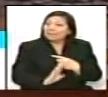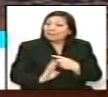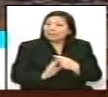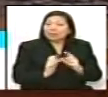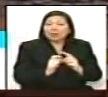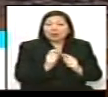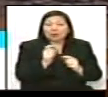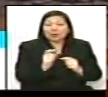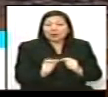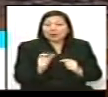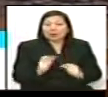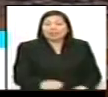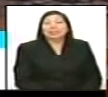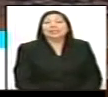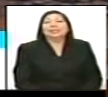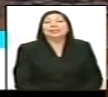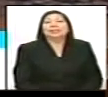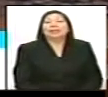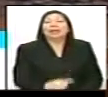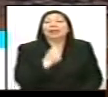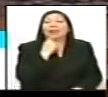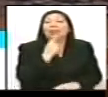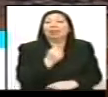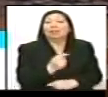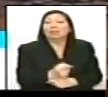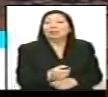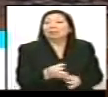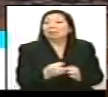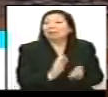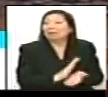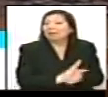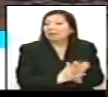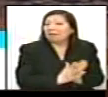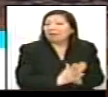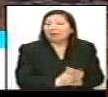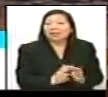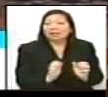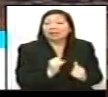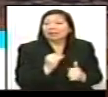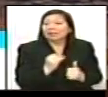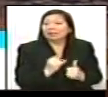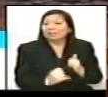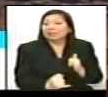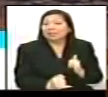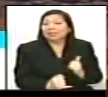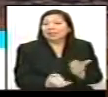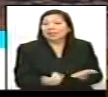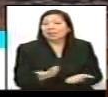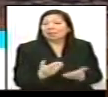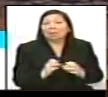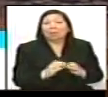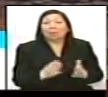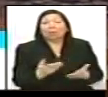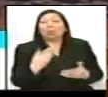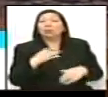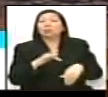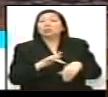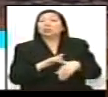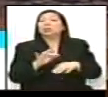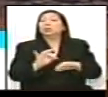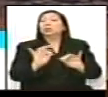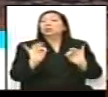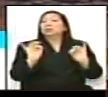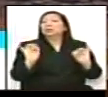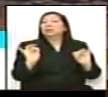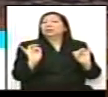los congresistas de denuncias infundadas, termine convirtiéndose en un manto de impunidad